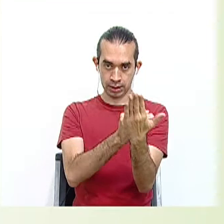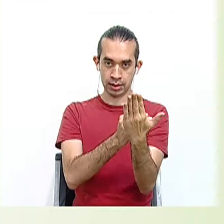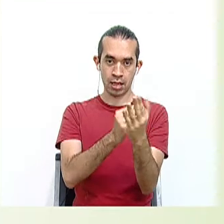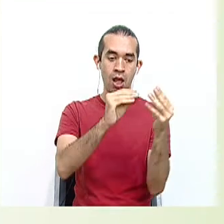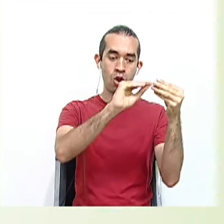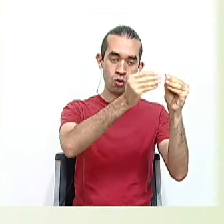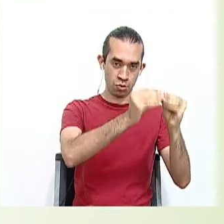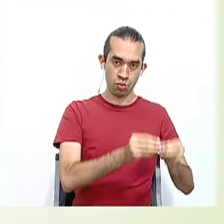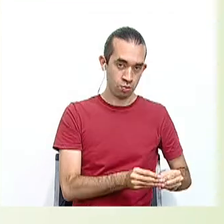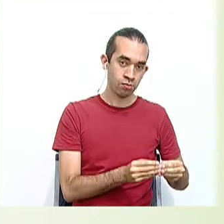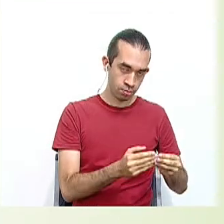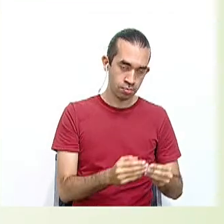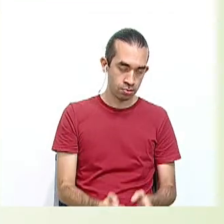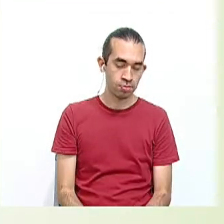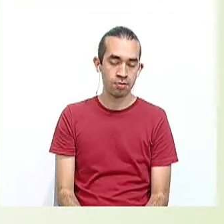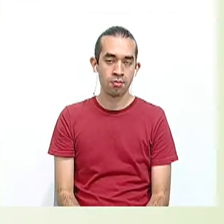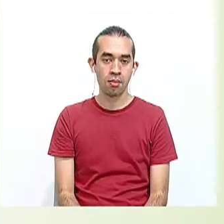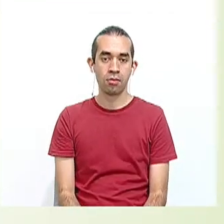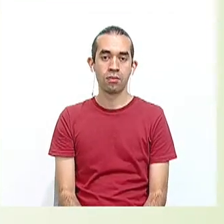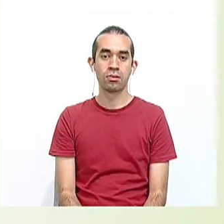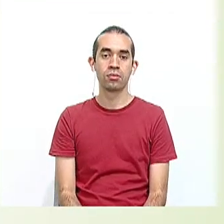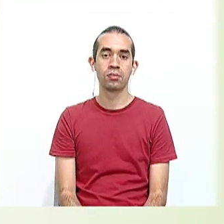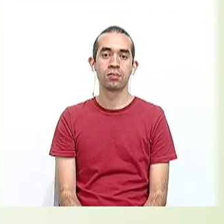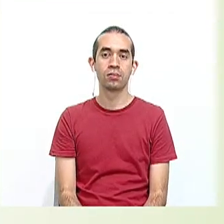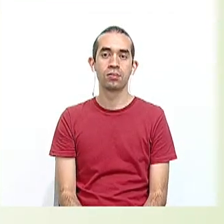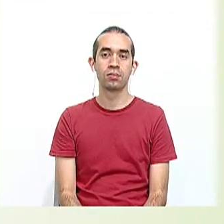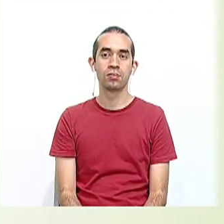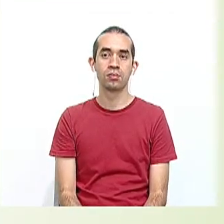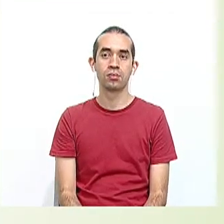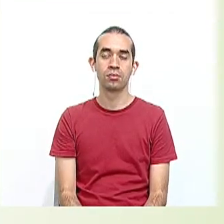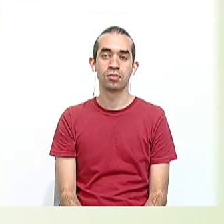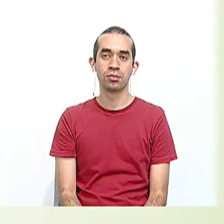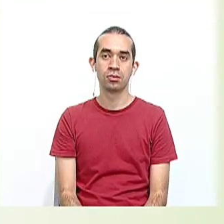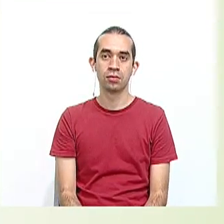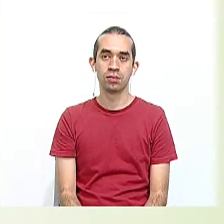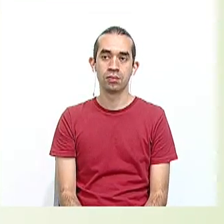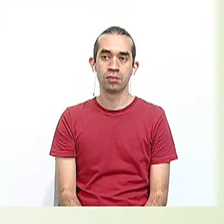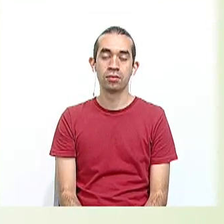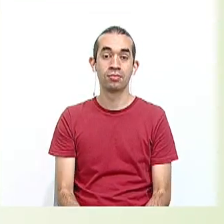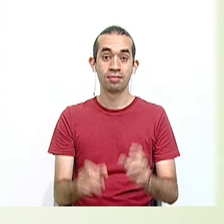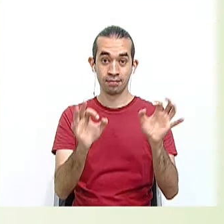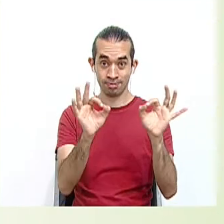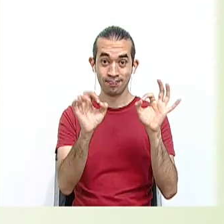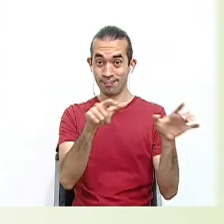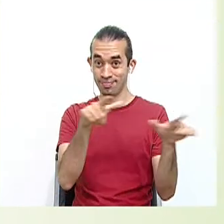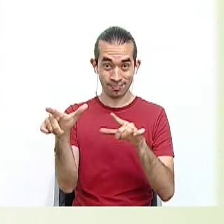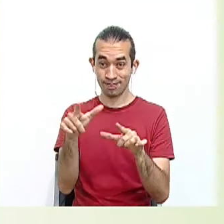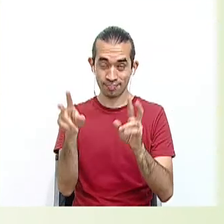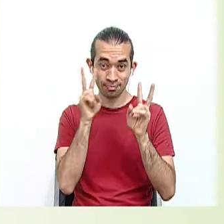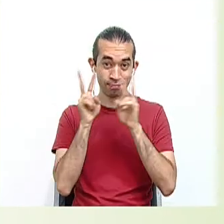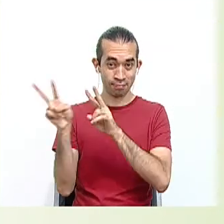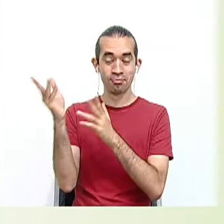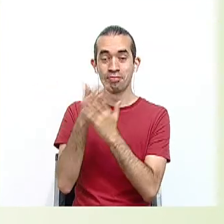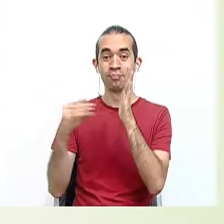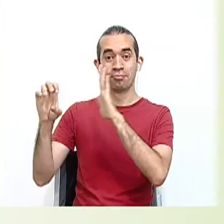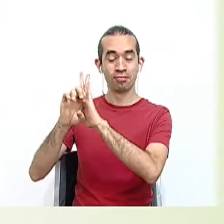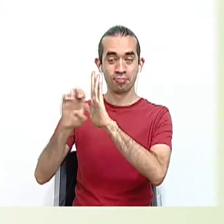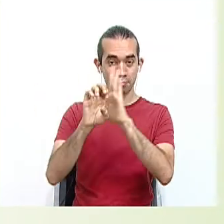de una lista. Listos. Hemos visto algunos